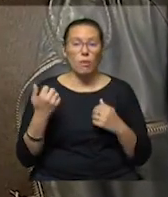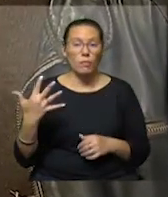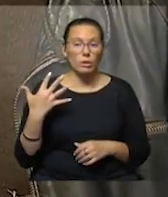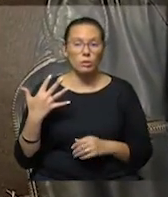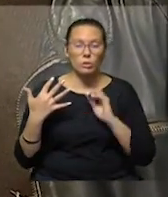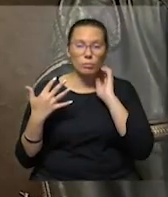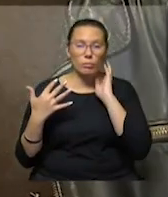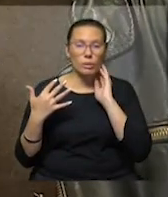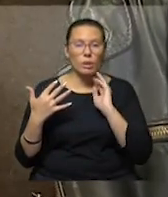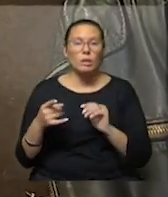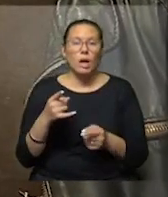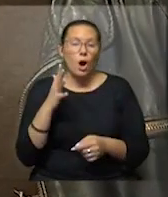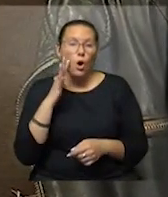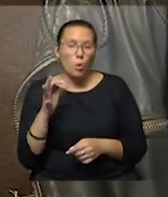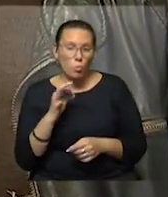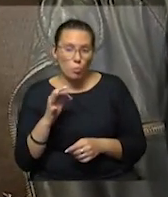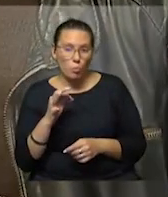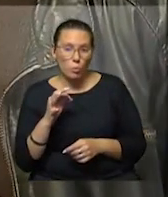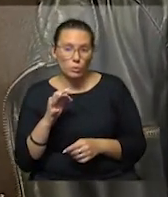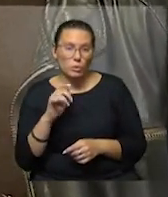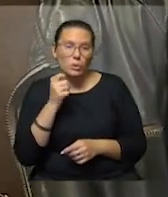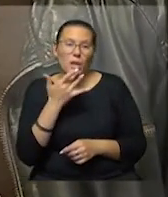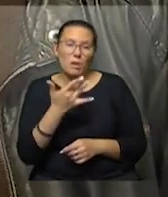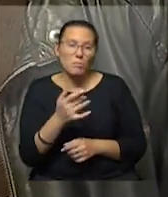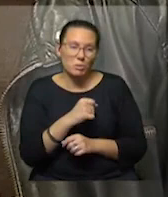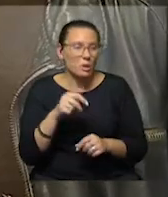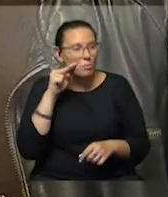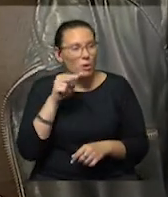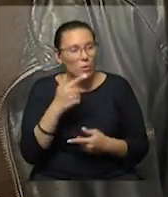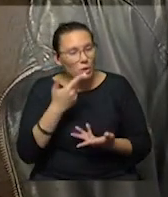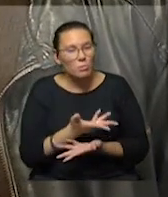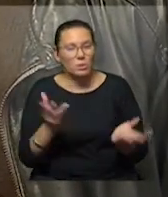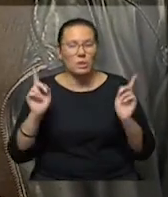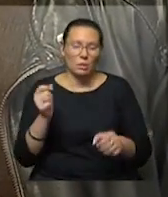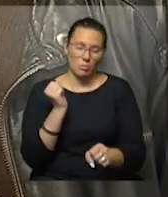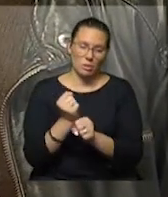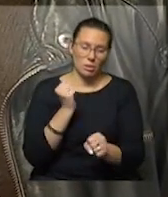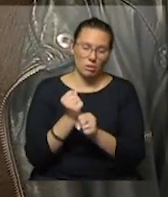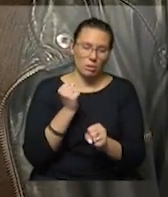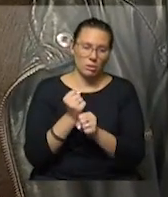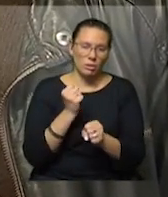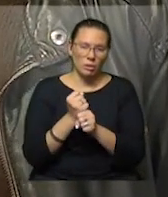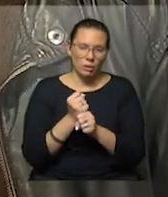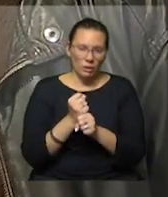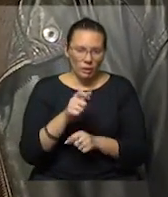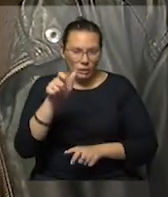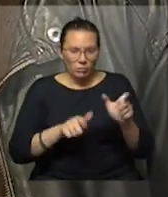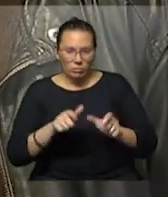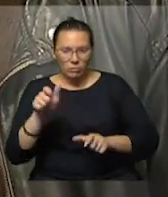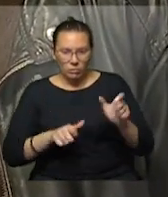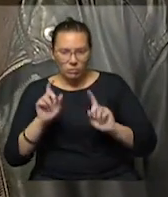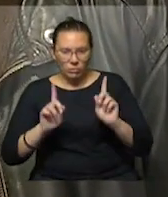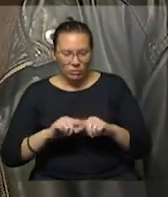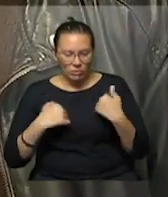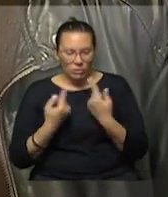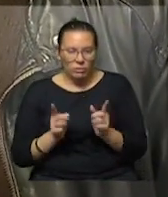entonces estas oportunidades digamos este son hermosas para ver y Mostrar digamos lo que hacemos al público y e